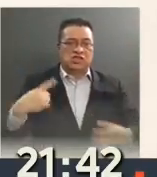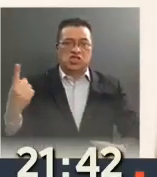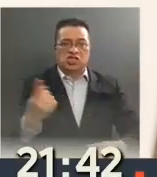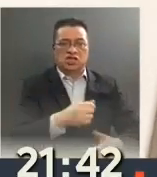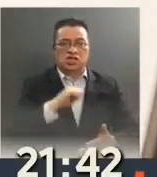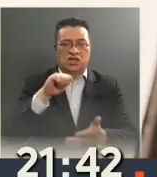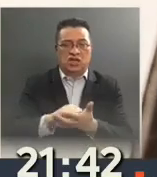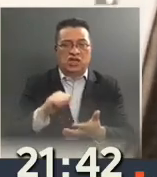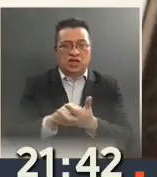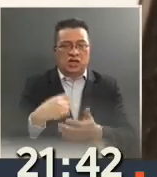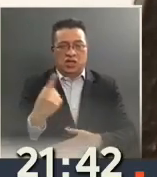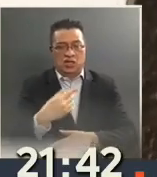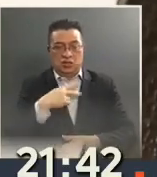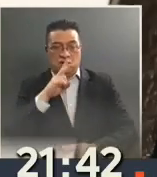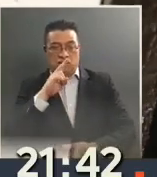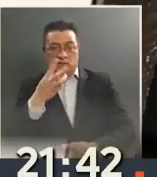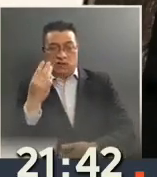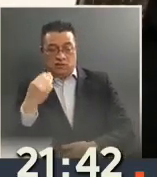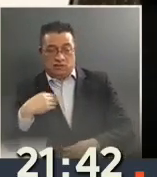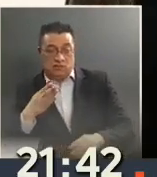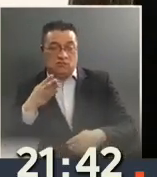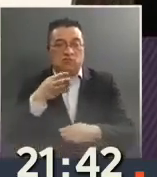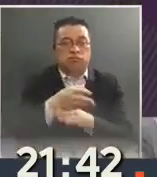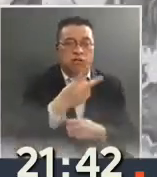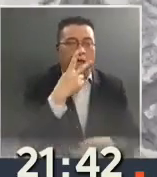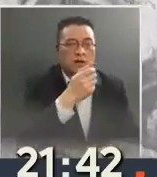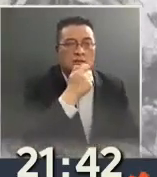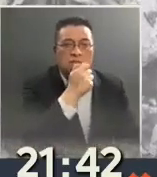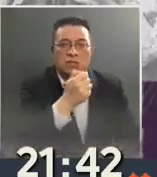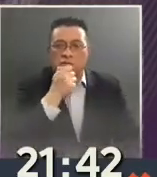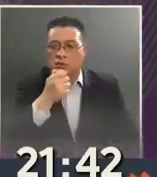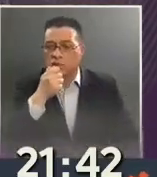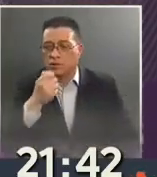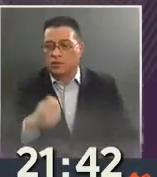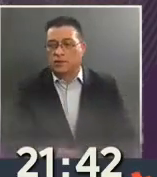nosotros fuimos hasta esos puntos.